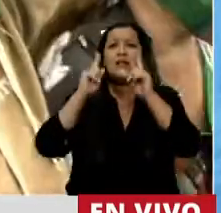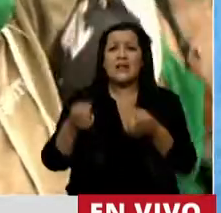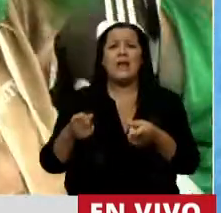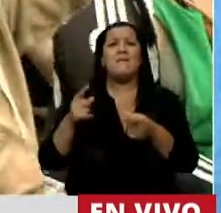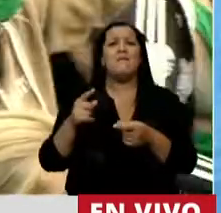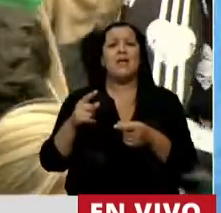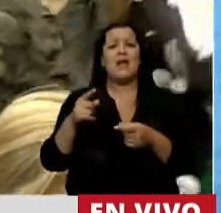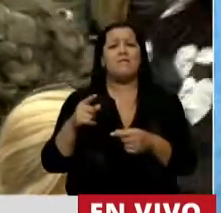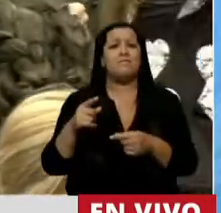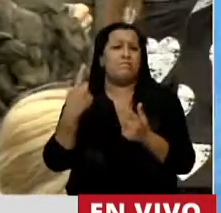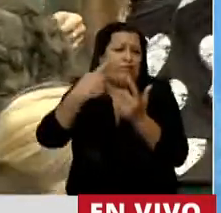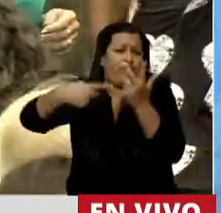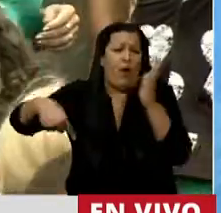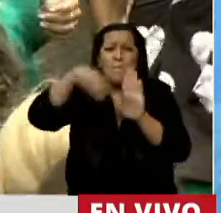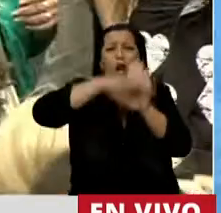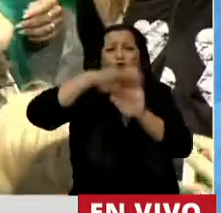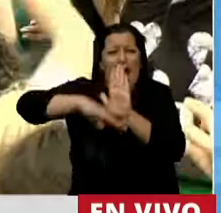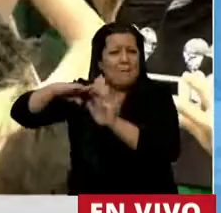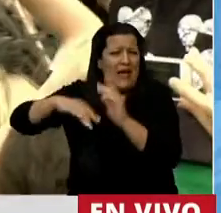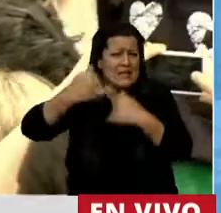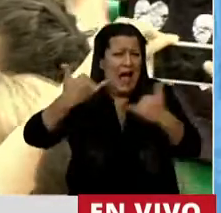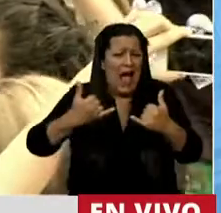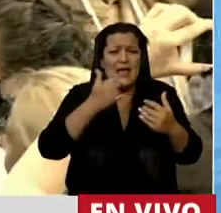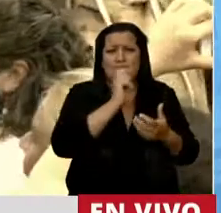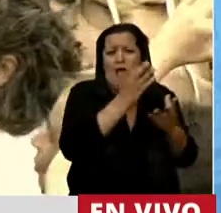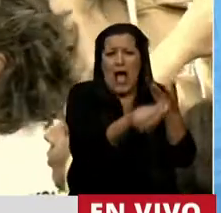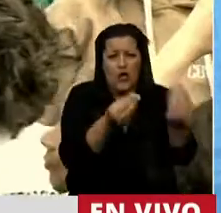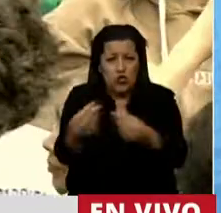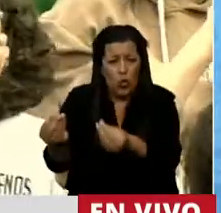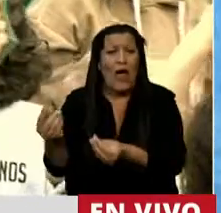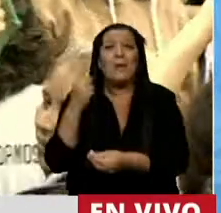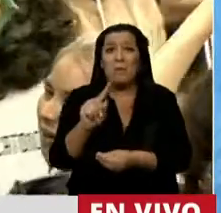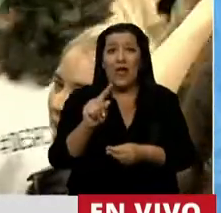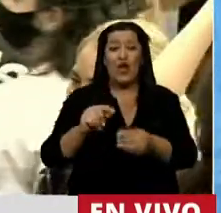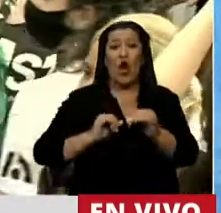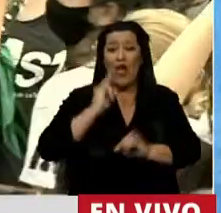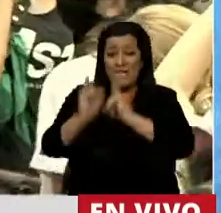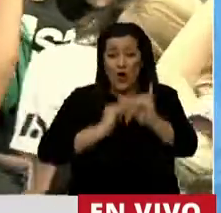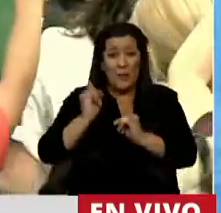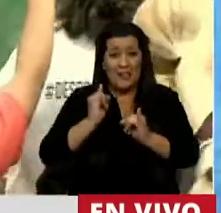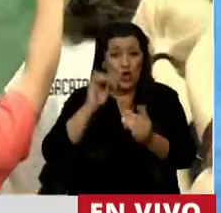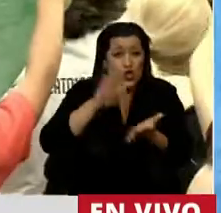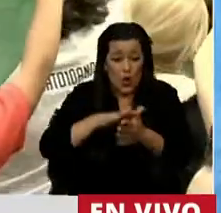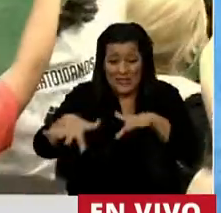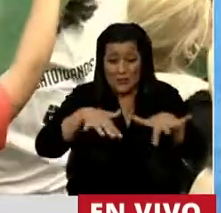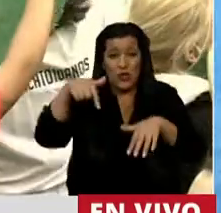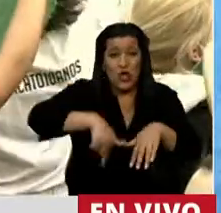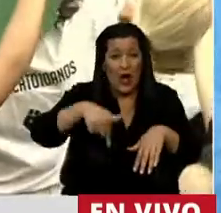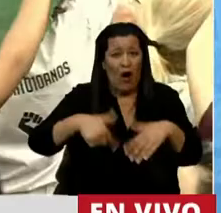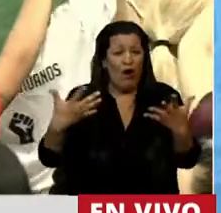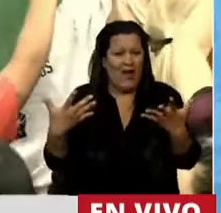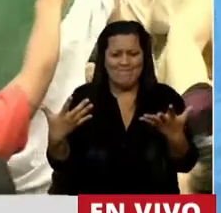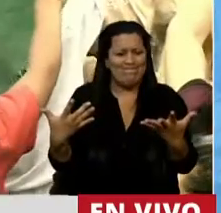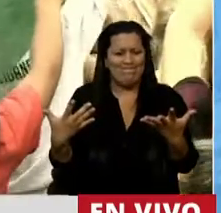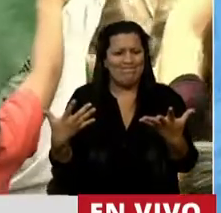primeros años, entre otros. Sin embargo, los informes sobre la situación actual no son nada